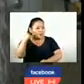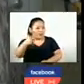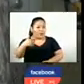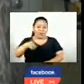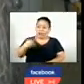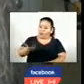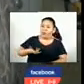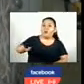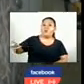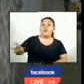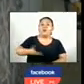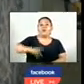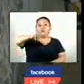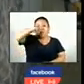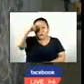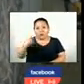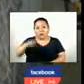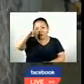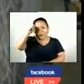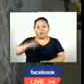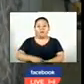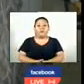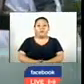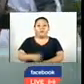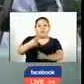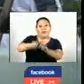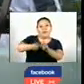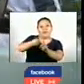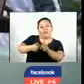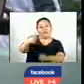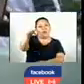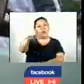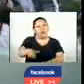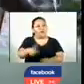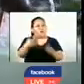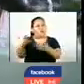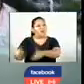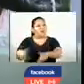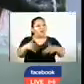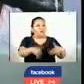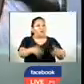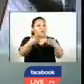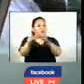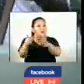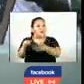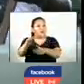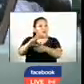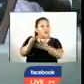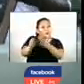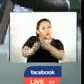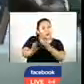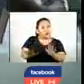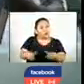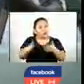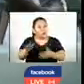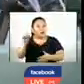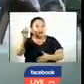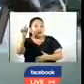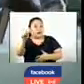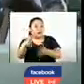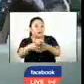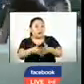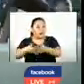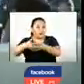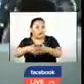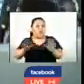grande que todos los que hemos trabajado en esto este sábado se prevén diversas actividades culturales en ciudades de estados unidos en